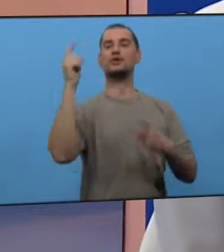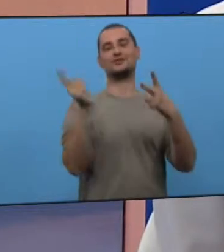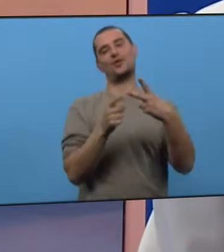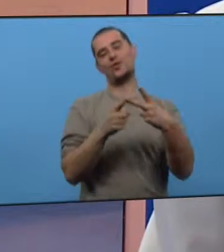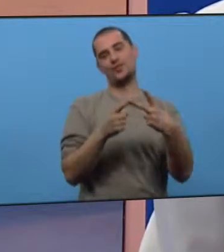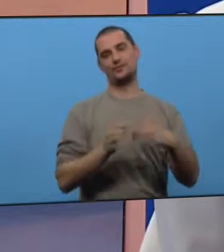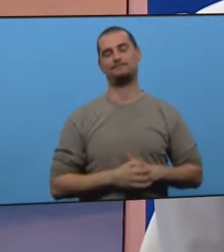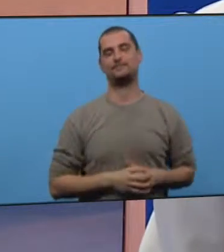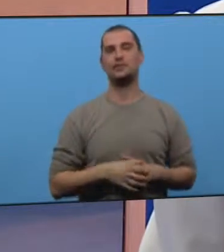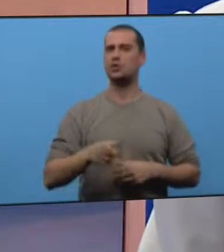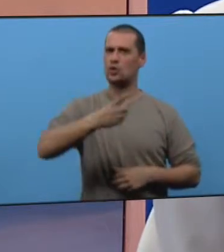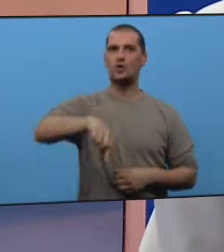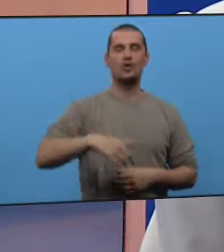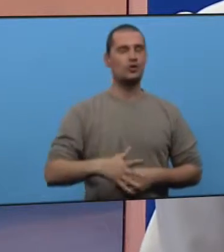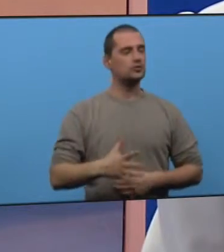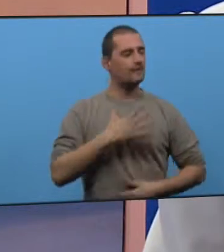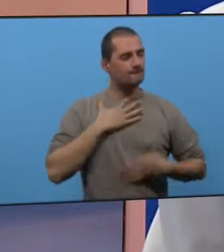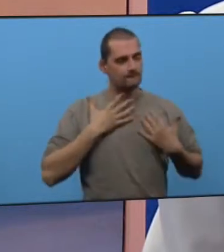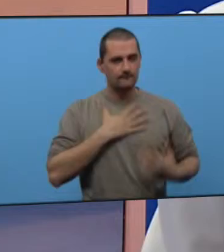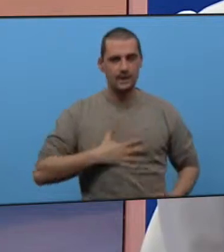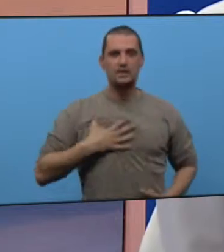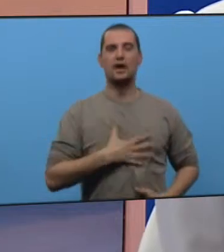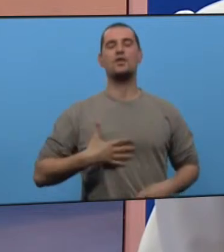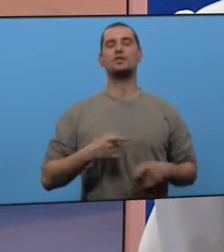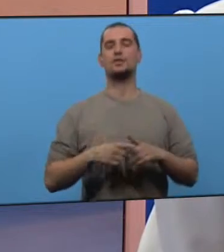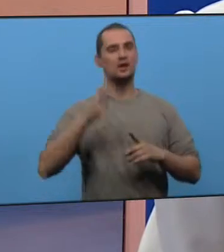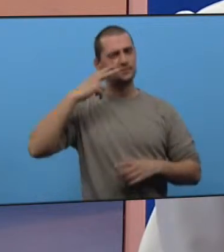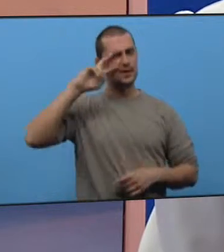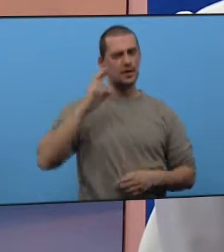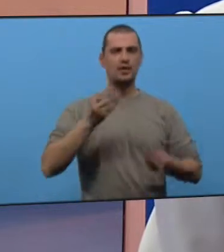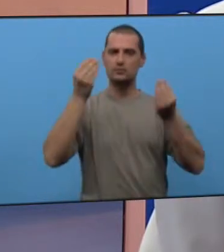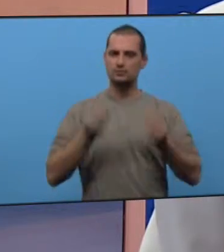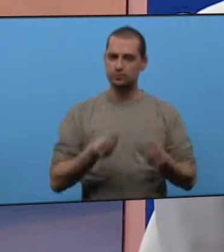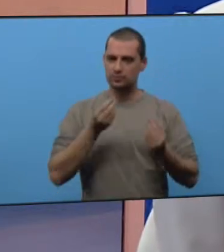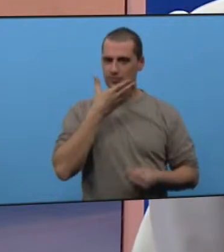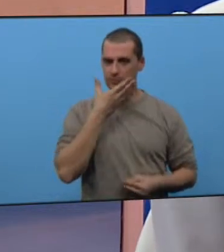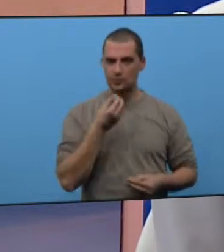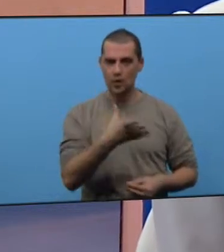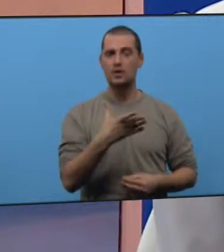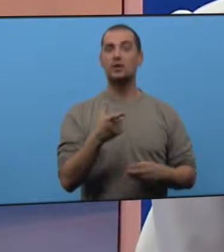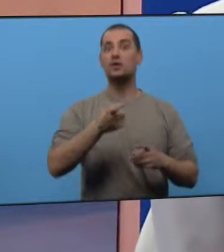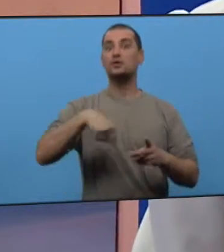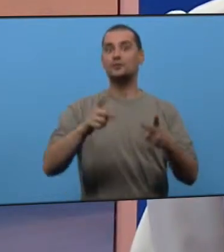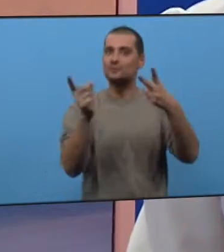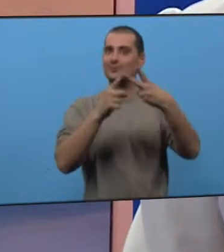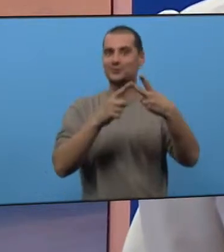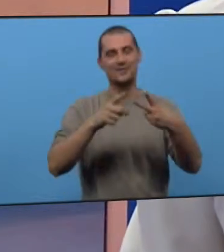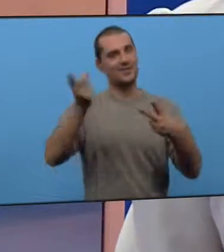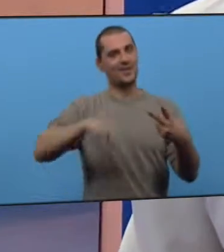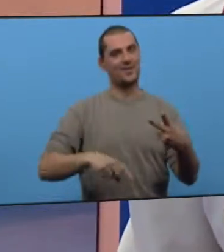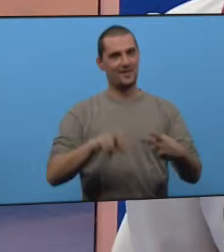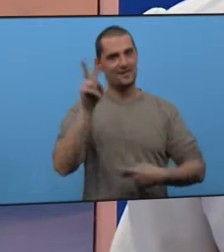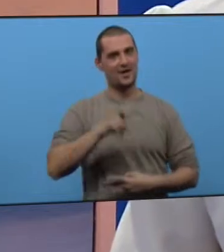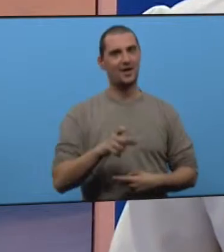Estamos encantados, a verdad que sí, foi unha experiencia agradable e o posto no que quedamos, pois. Sí,